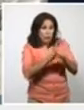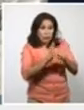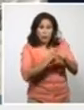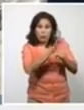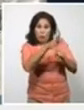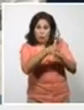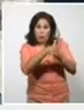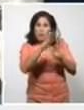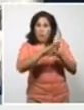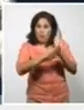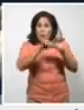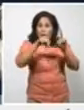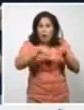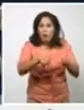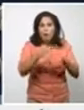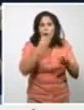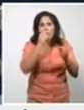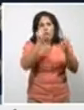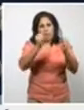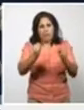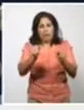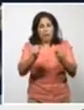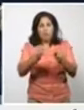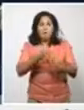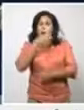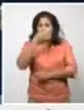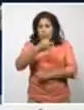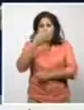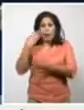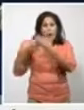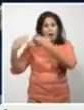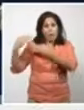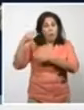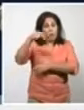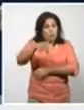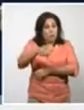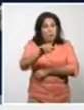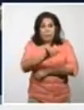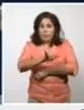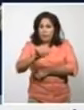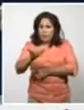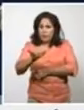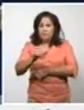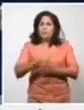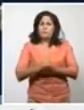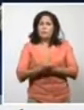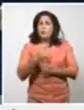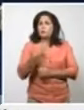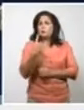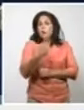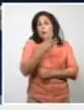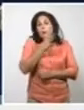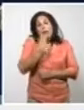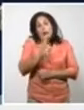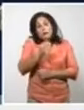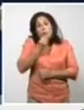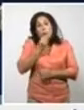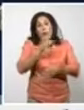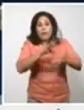también, como hemos dicho aquí en varias oportunidades, pues todo parece indicar que esta es una